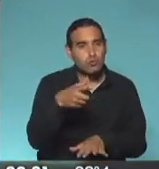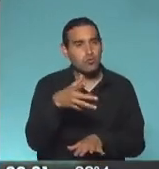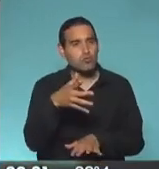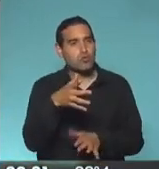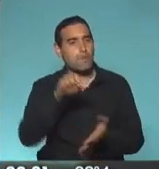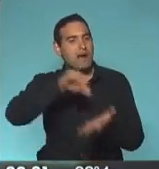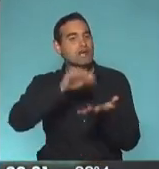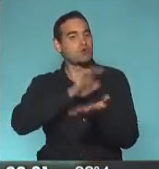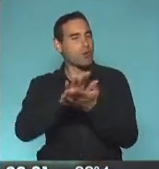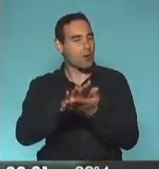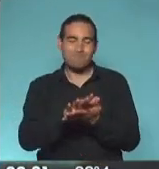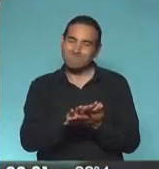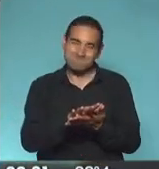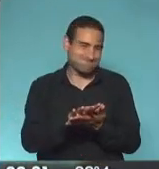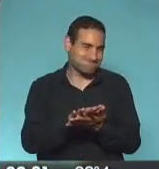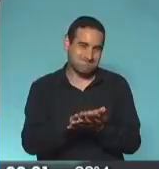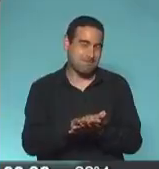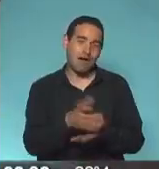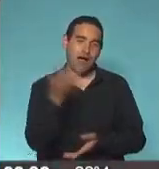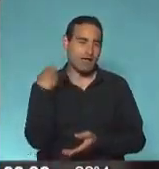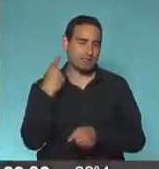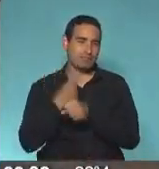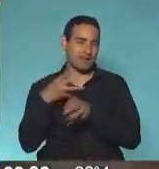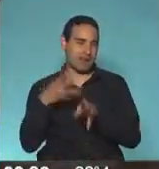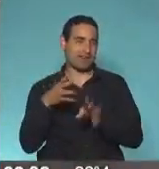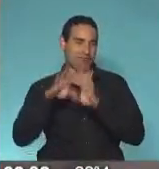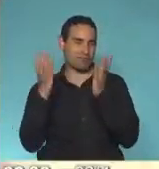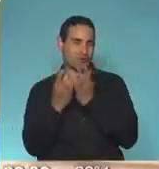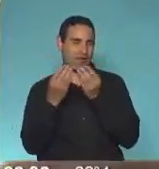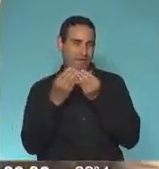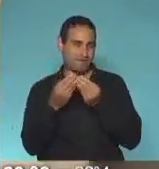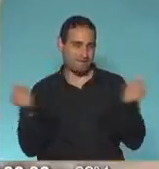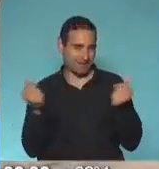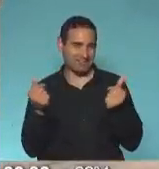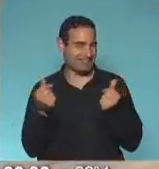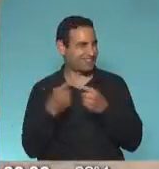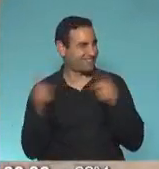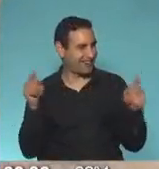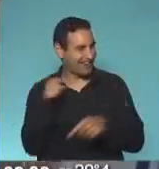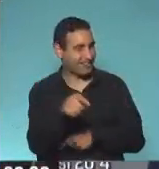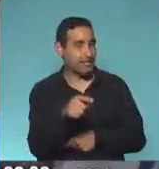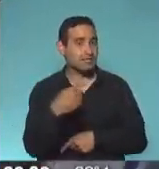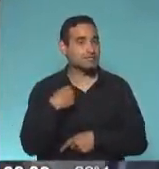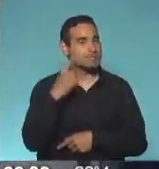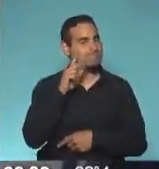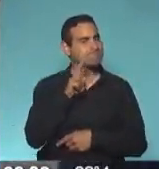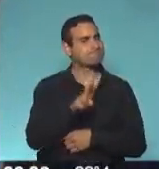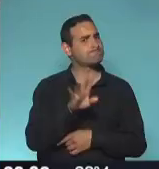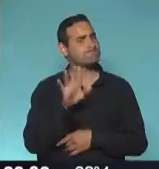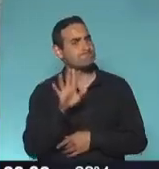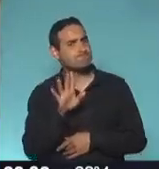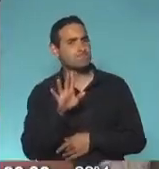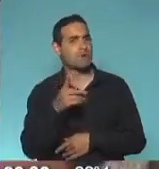la misma que la situación que se produjo después de la Primera Guerra Mundial, cuando se disolvió el Imperio Otomano. Yo no quiero ser sommelier de independentismos